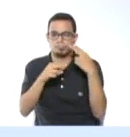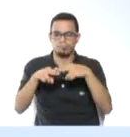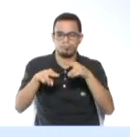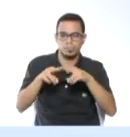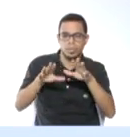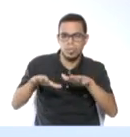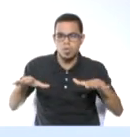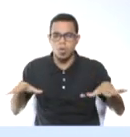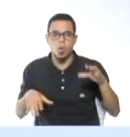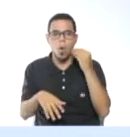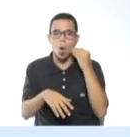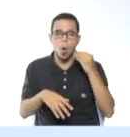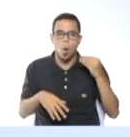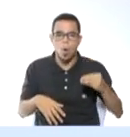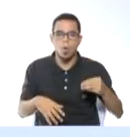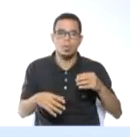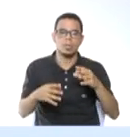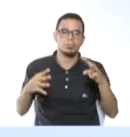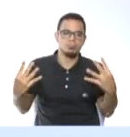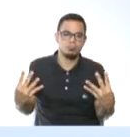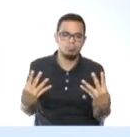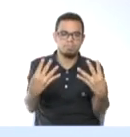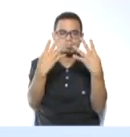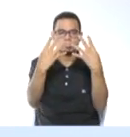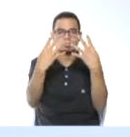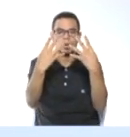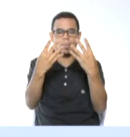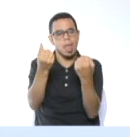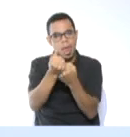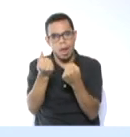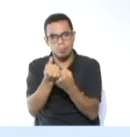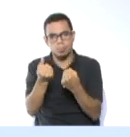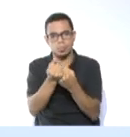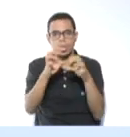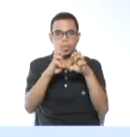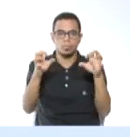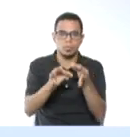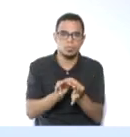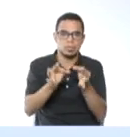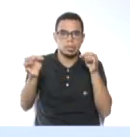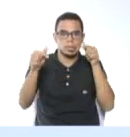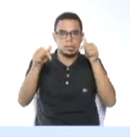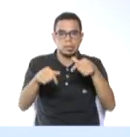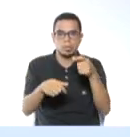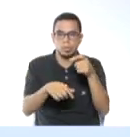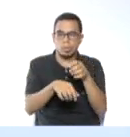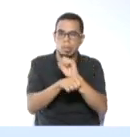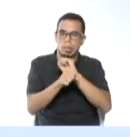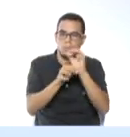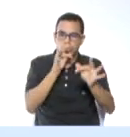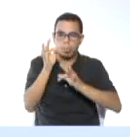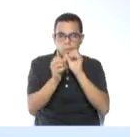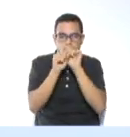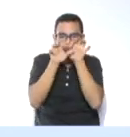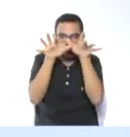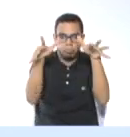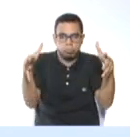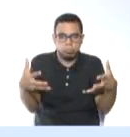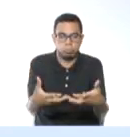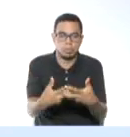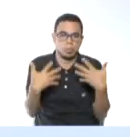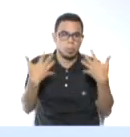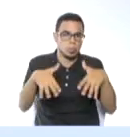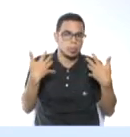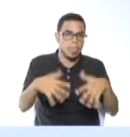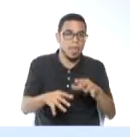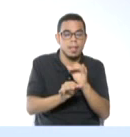niñas, jóvenes y adolescentes por seguir apoyando la educación a distancia en estos tiempos de pandemia. Y así llegamos al final de